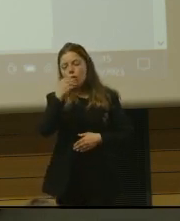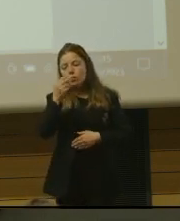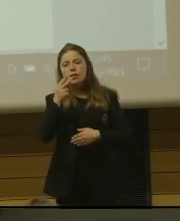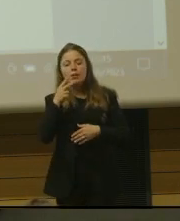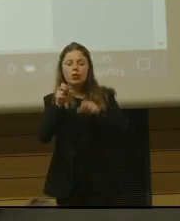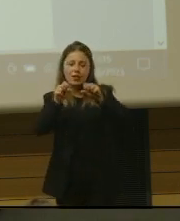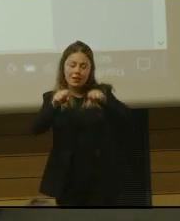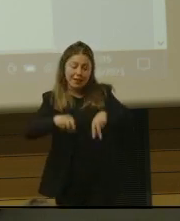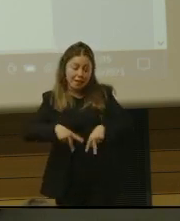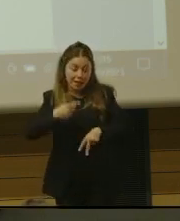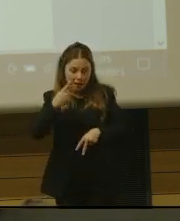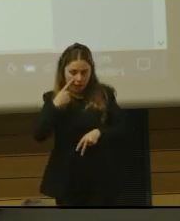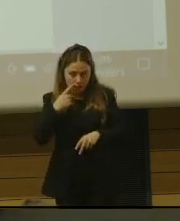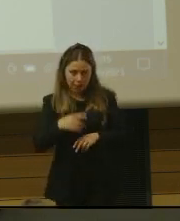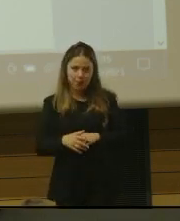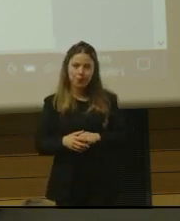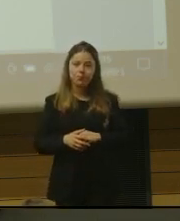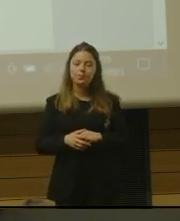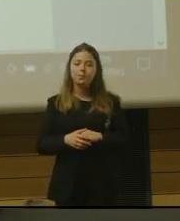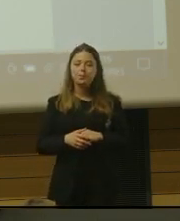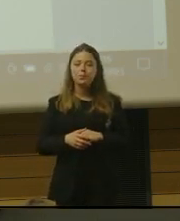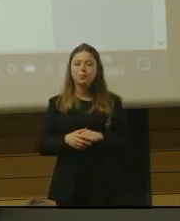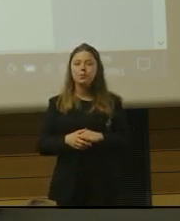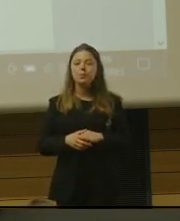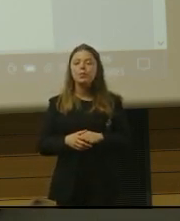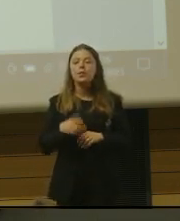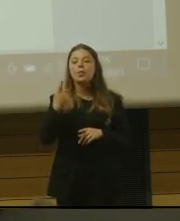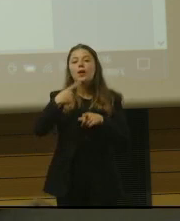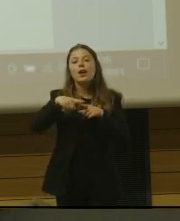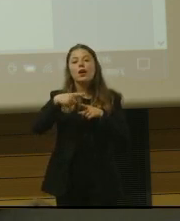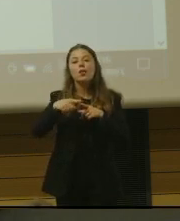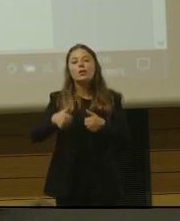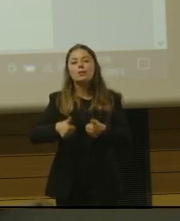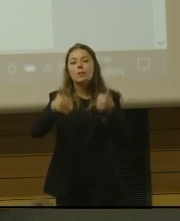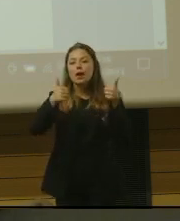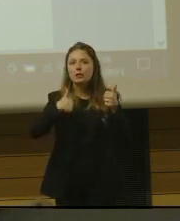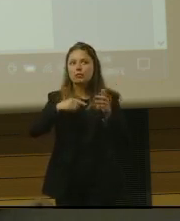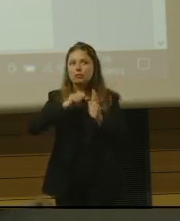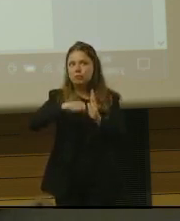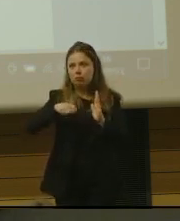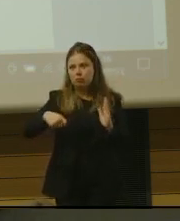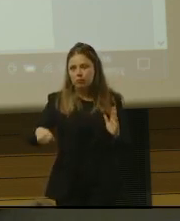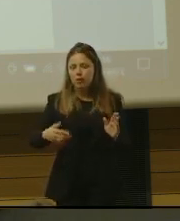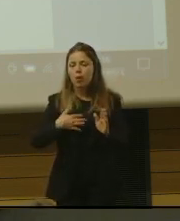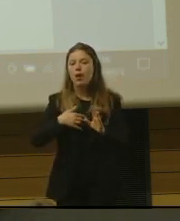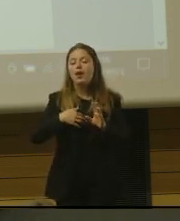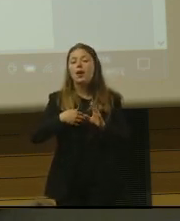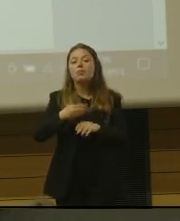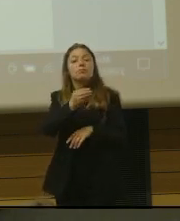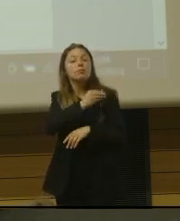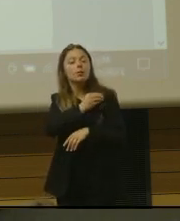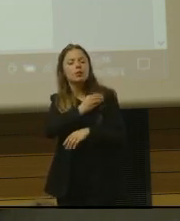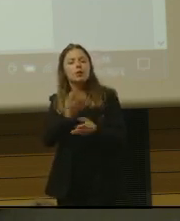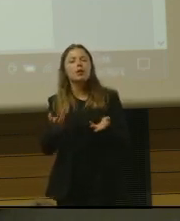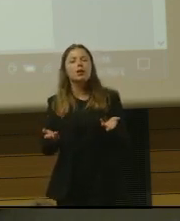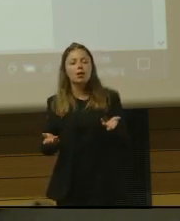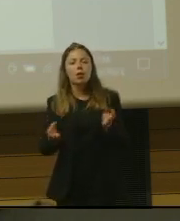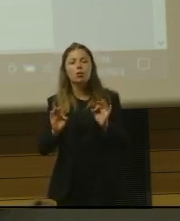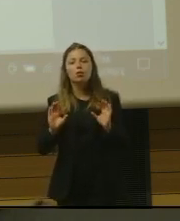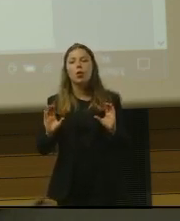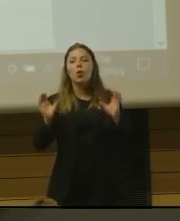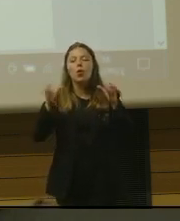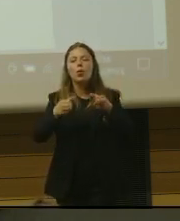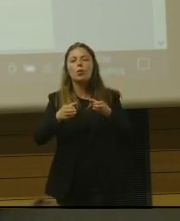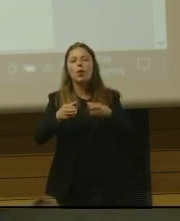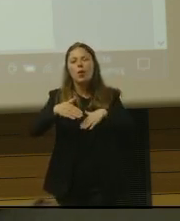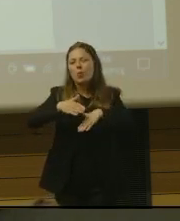¿no? Y una cosa más, que igual me estoy enrollando demasiado, queda también esa pregunta, ¿no? que nos hacíamos nosotros desde el grupo,